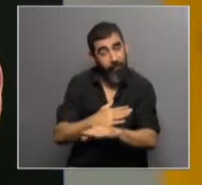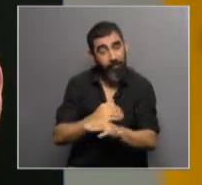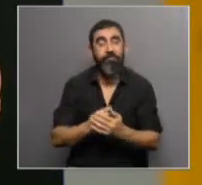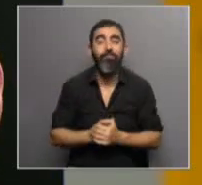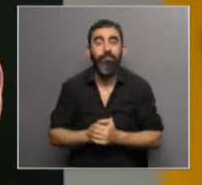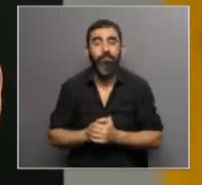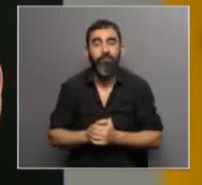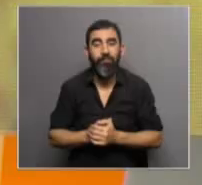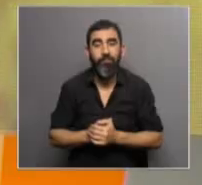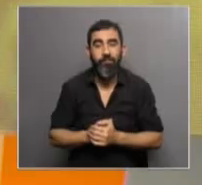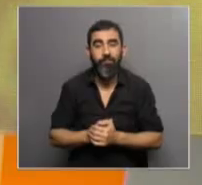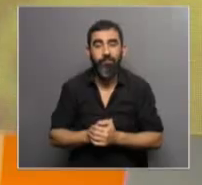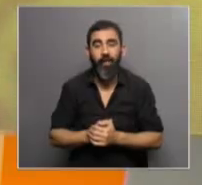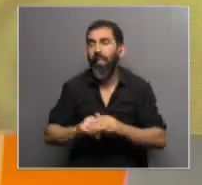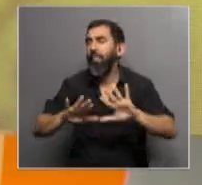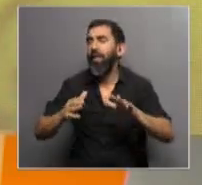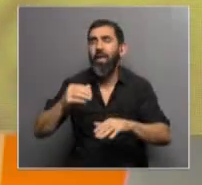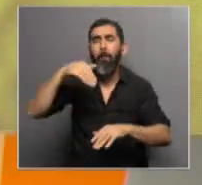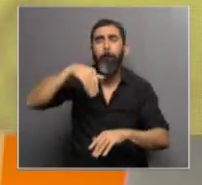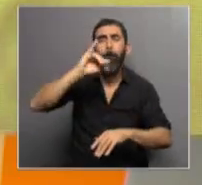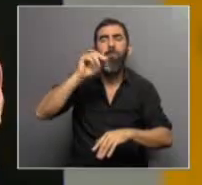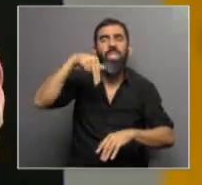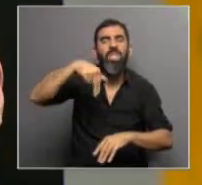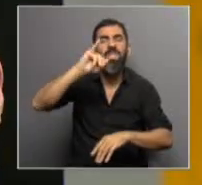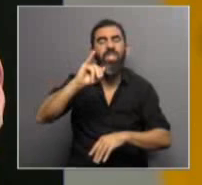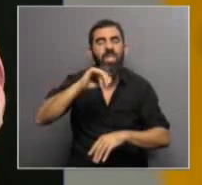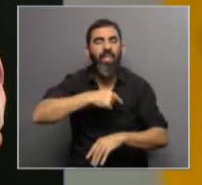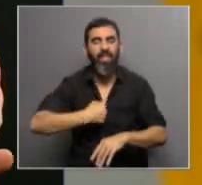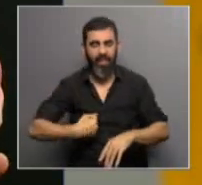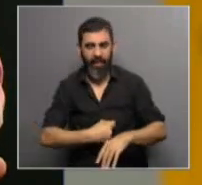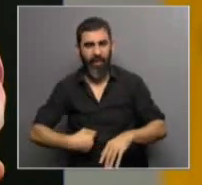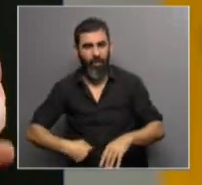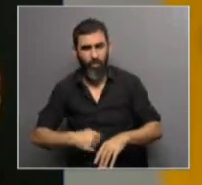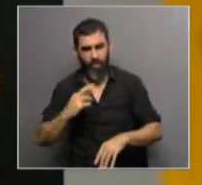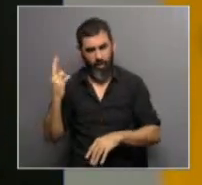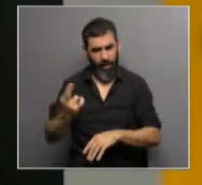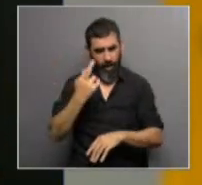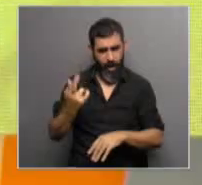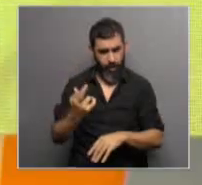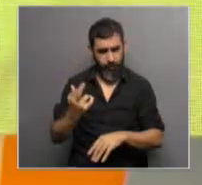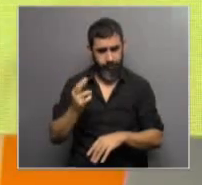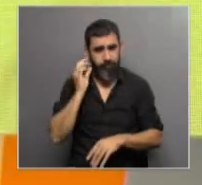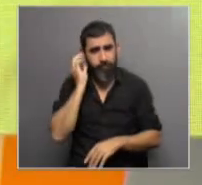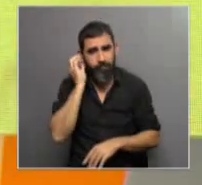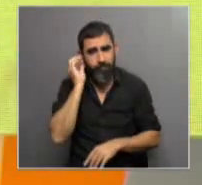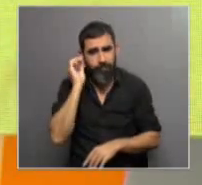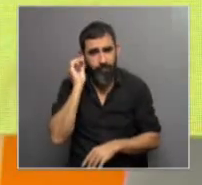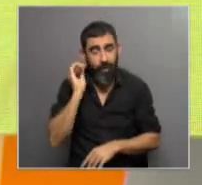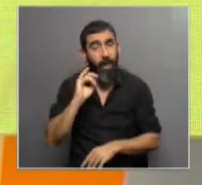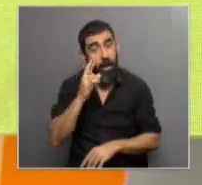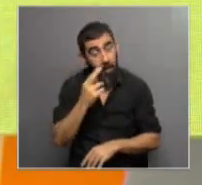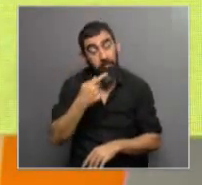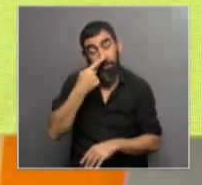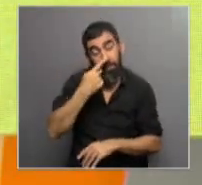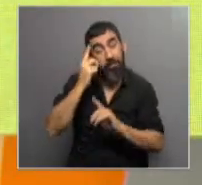alexandra que es un vidente destino a ver que que fuiste a ver wing es raro suena interesante